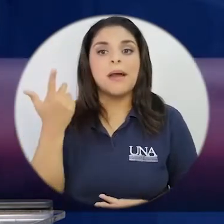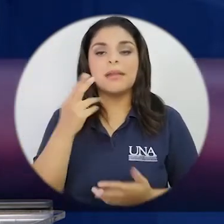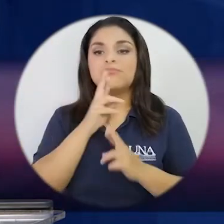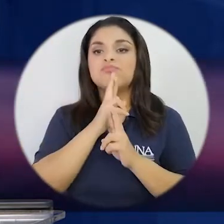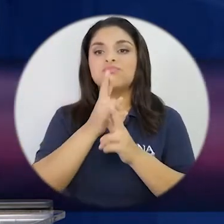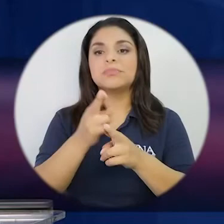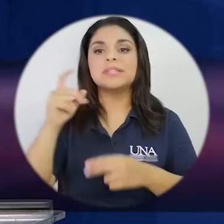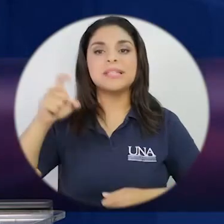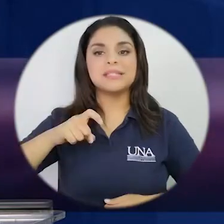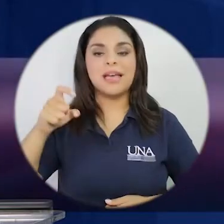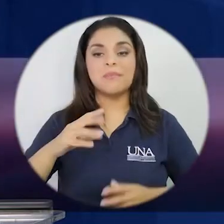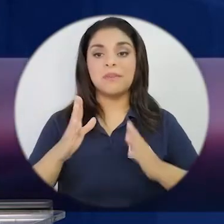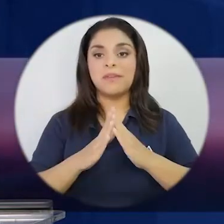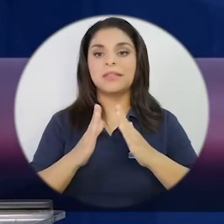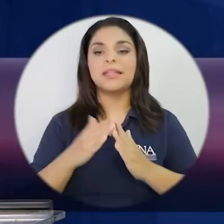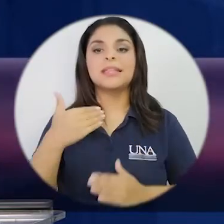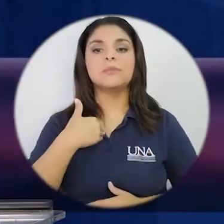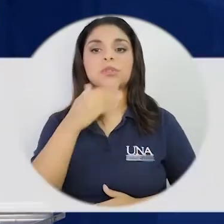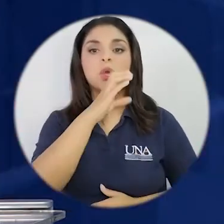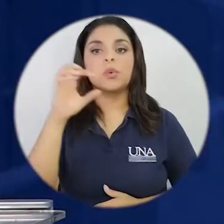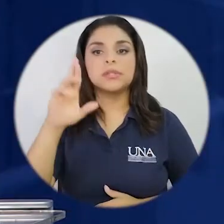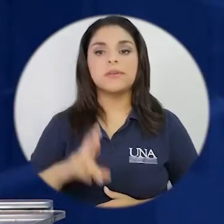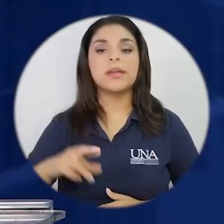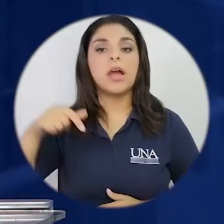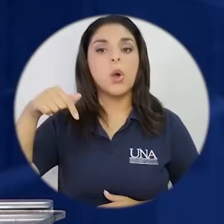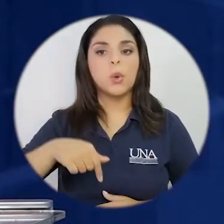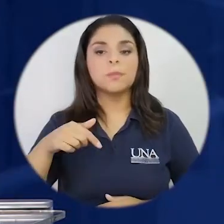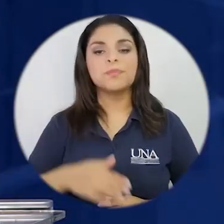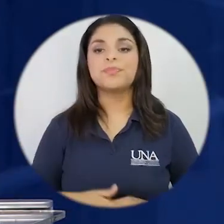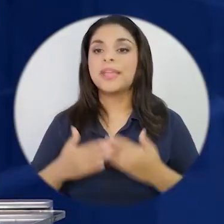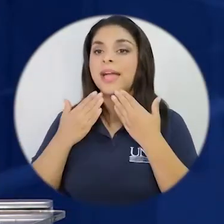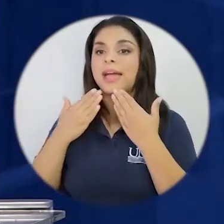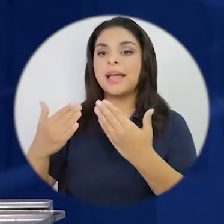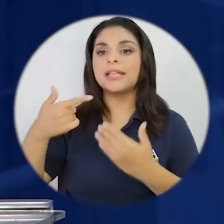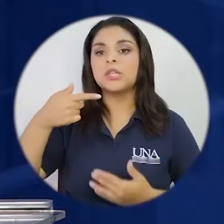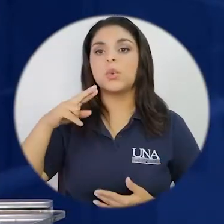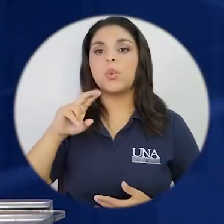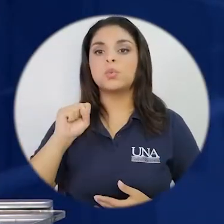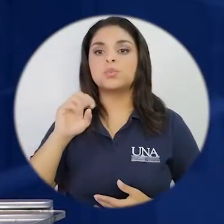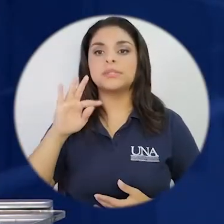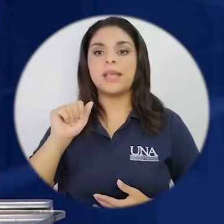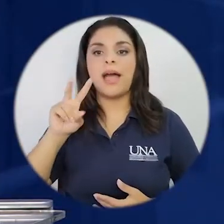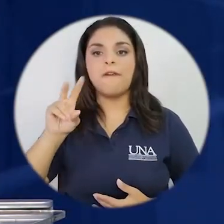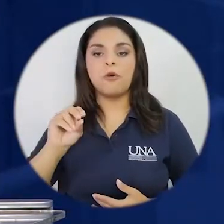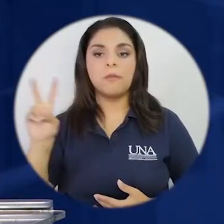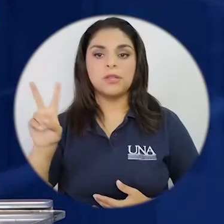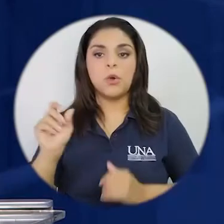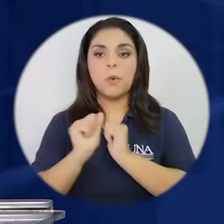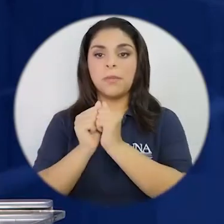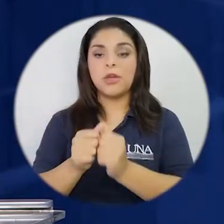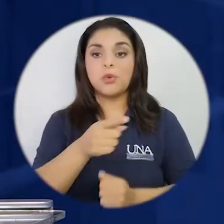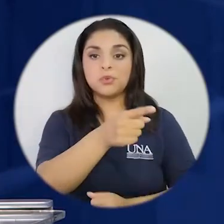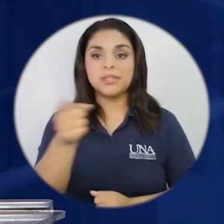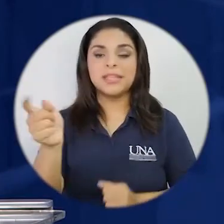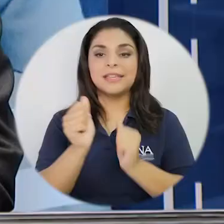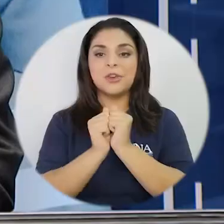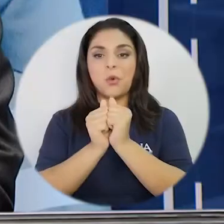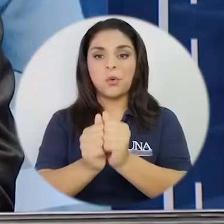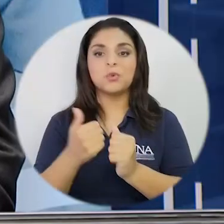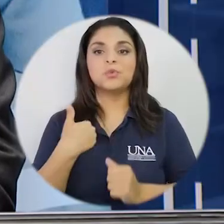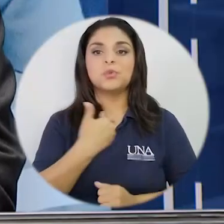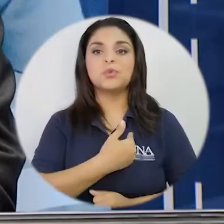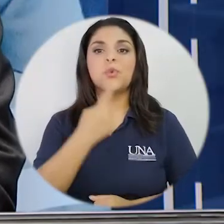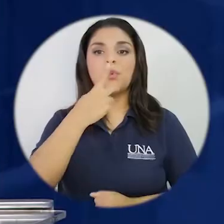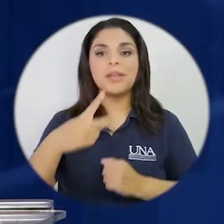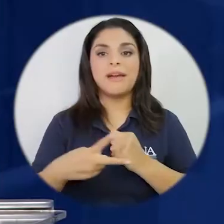nuestras políticas para dar respuesta a las necesidades de vivienda que tenemos en Costa Rica hoy. Muchas gracias, Gustavo Vallejo, por acompañarnos, y a usted, Lauren, por estar